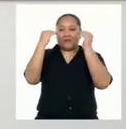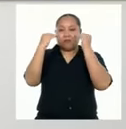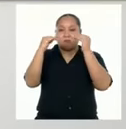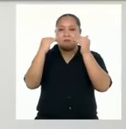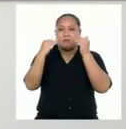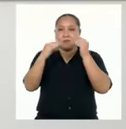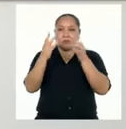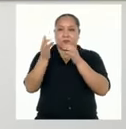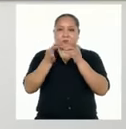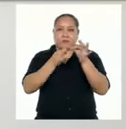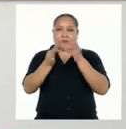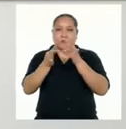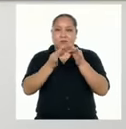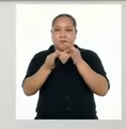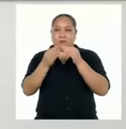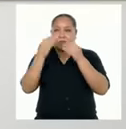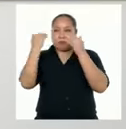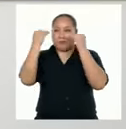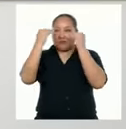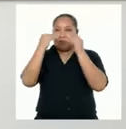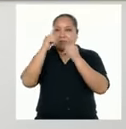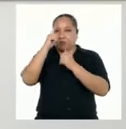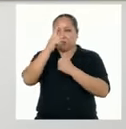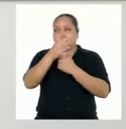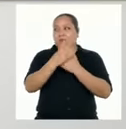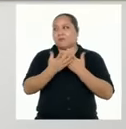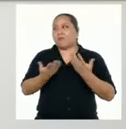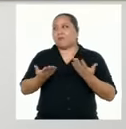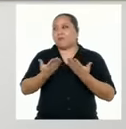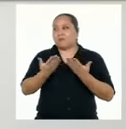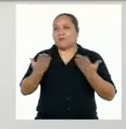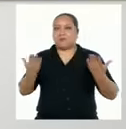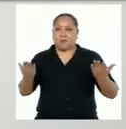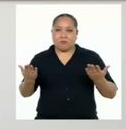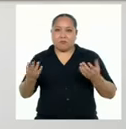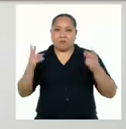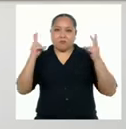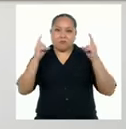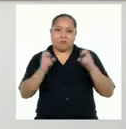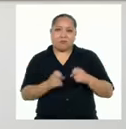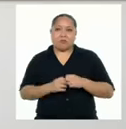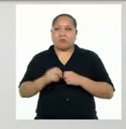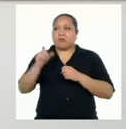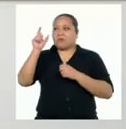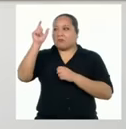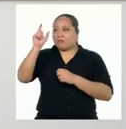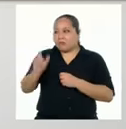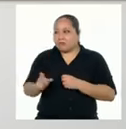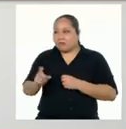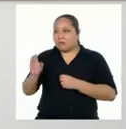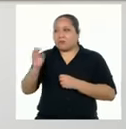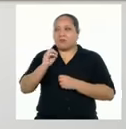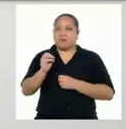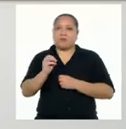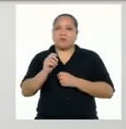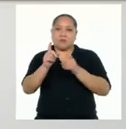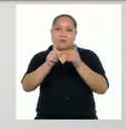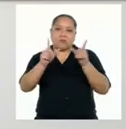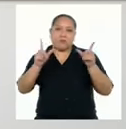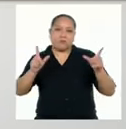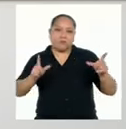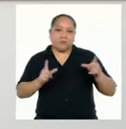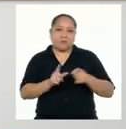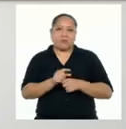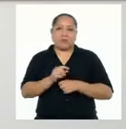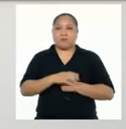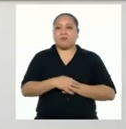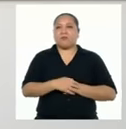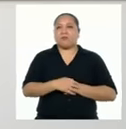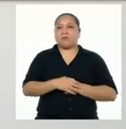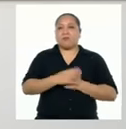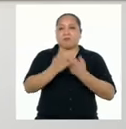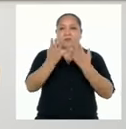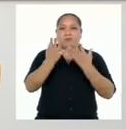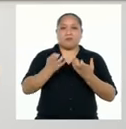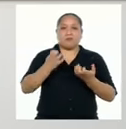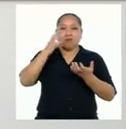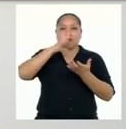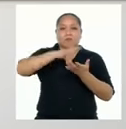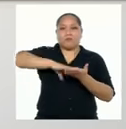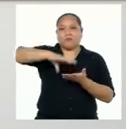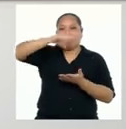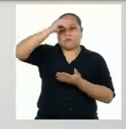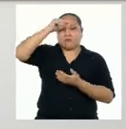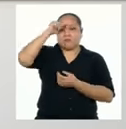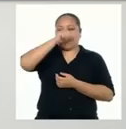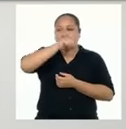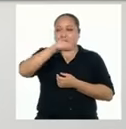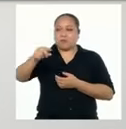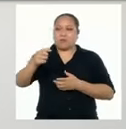hecho, un personaje, un lugar o una situación de la realidad. Como queremos aprender de